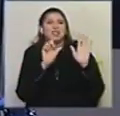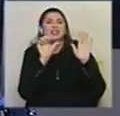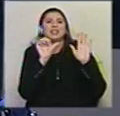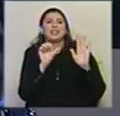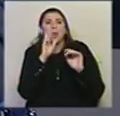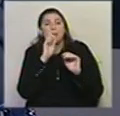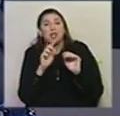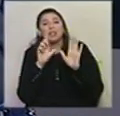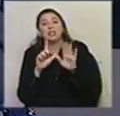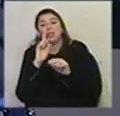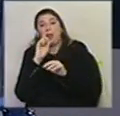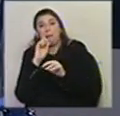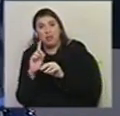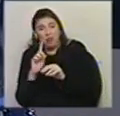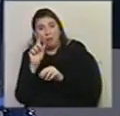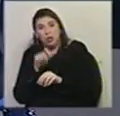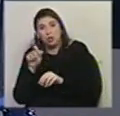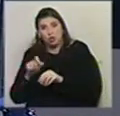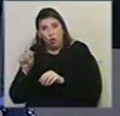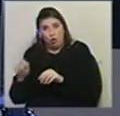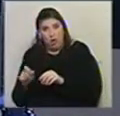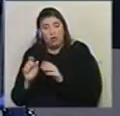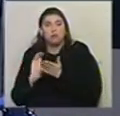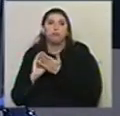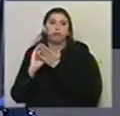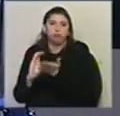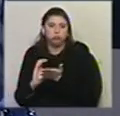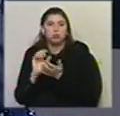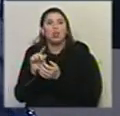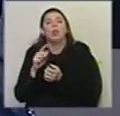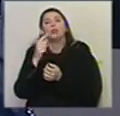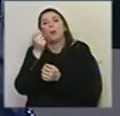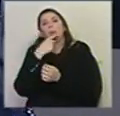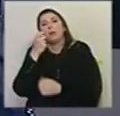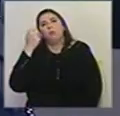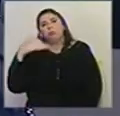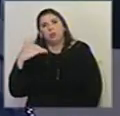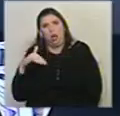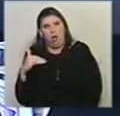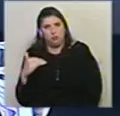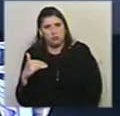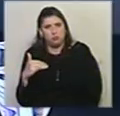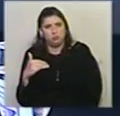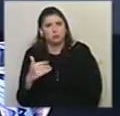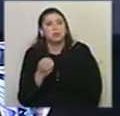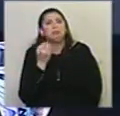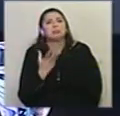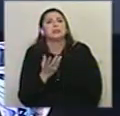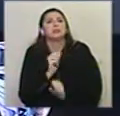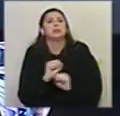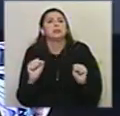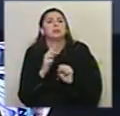que son tributarias de la cobertura que da el Fondo Nacional de Recursos en medicamentos de alto costo. ¿Y por qué no se han podido instrumentar políticas de